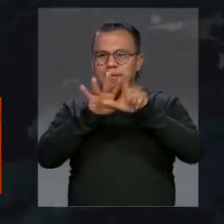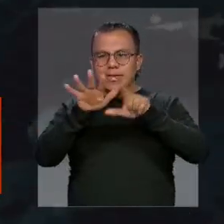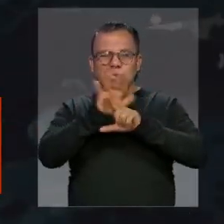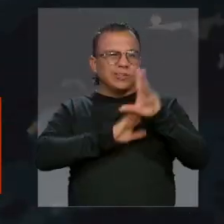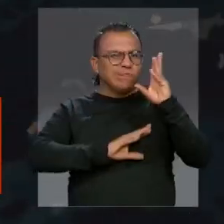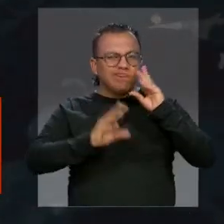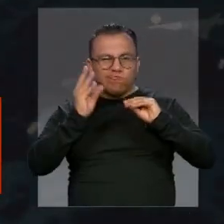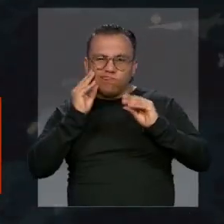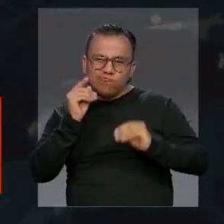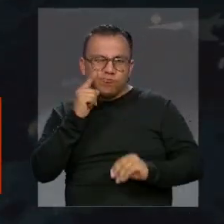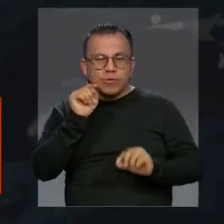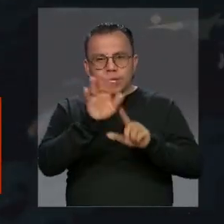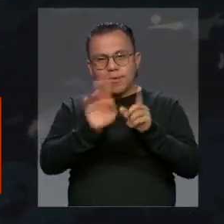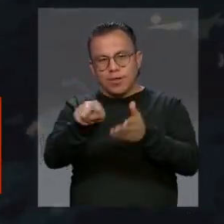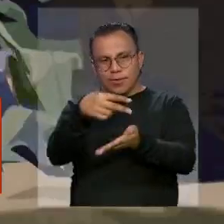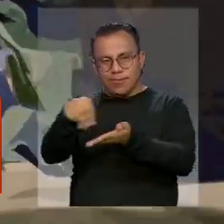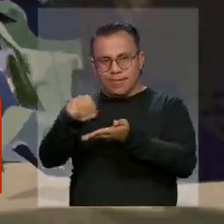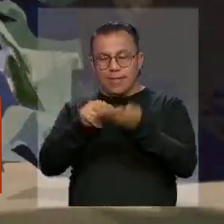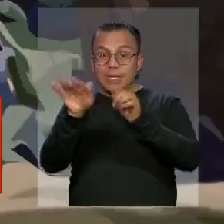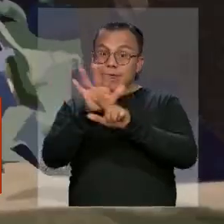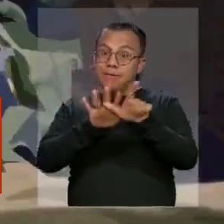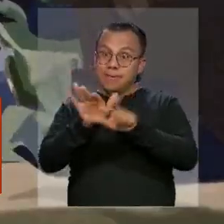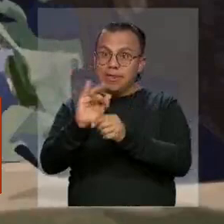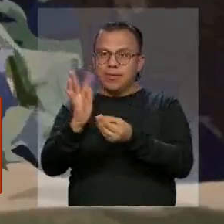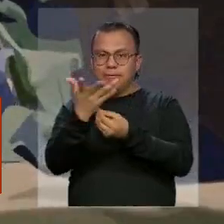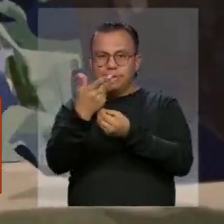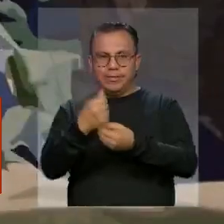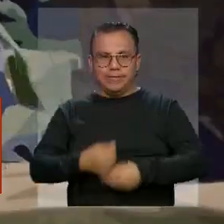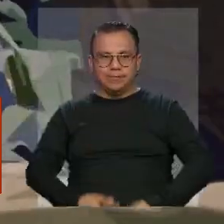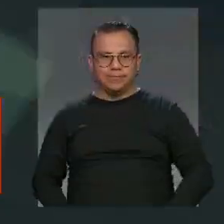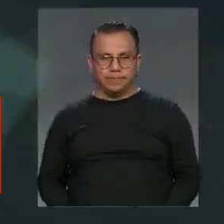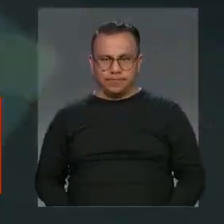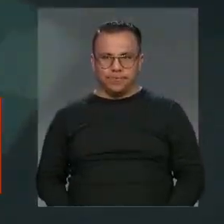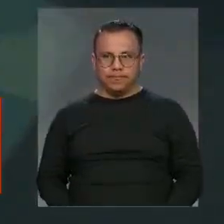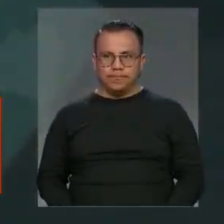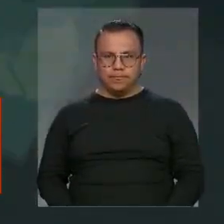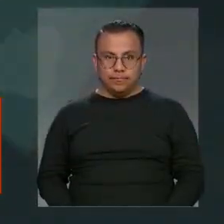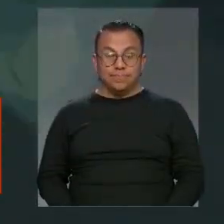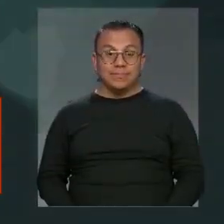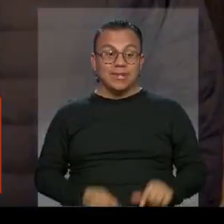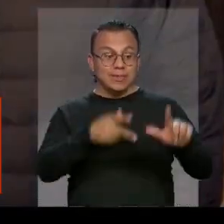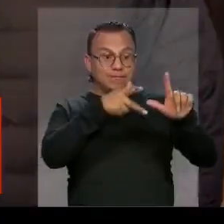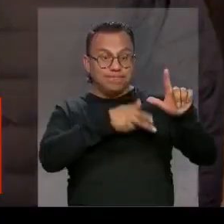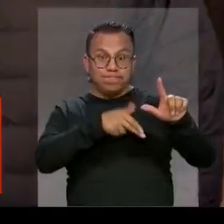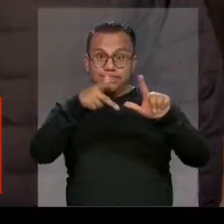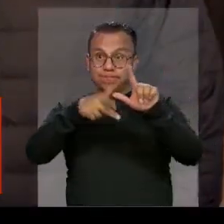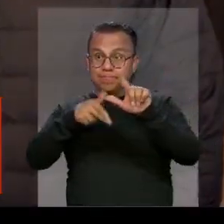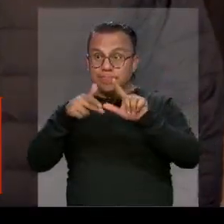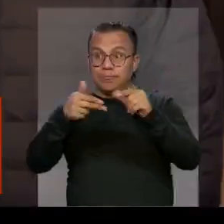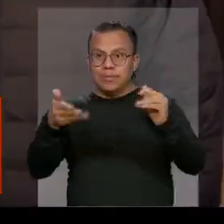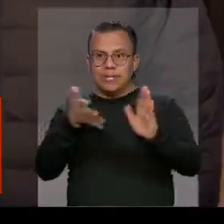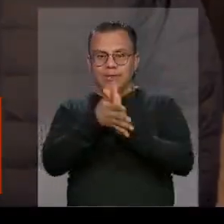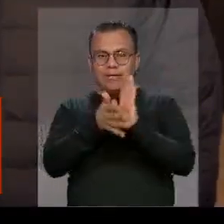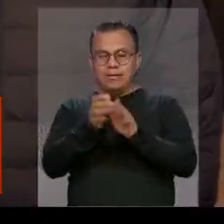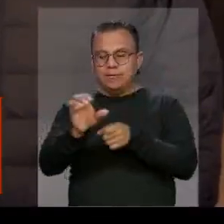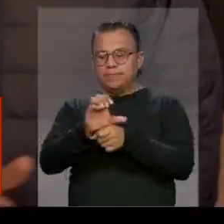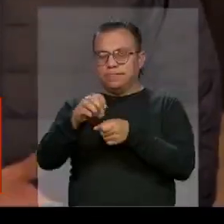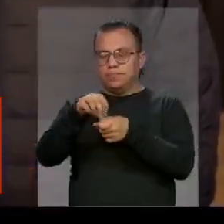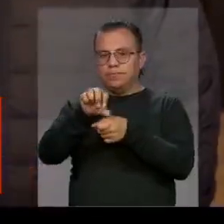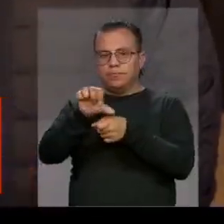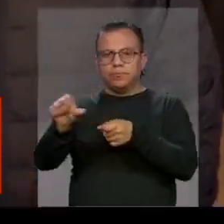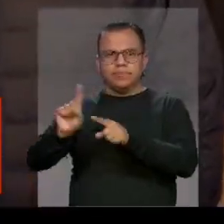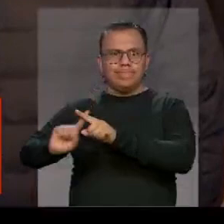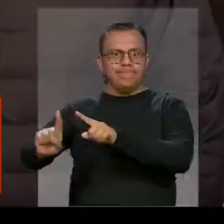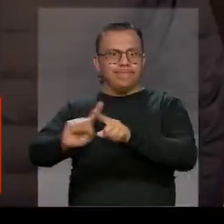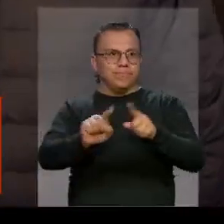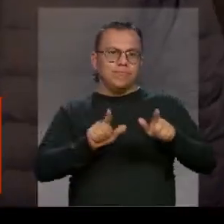experimentales, videodanza y videoarte. Con el estreno de cortometrajes que realizaron ciudadanos y ciudadanas de